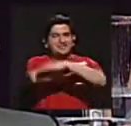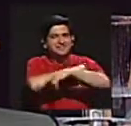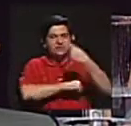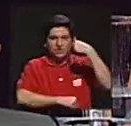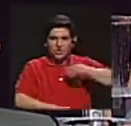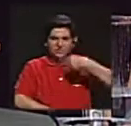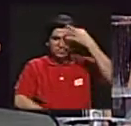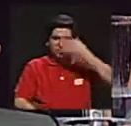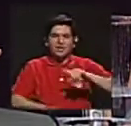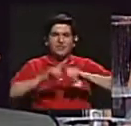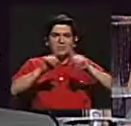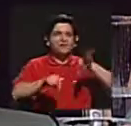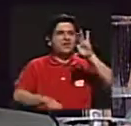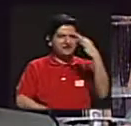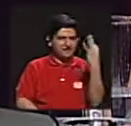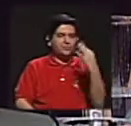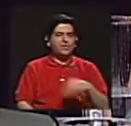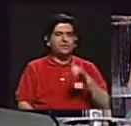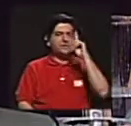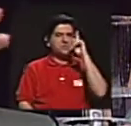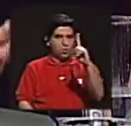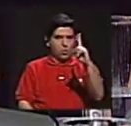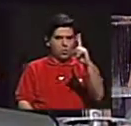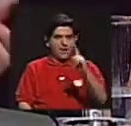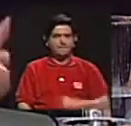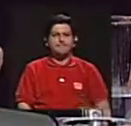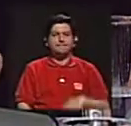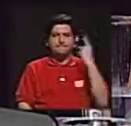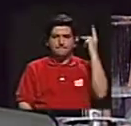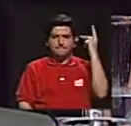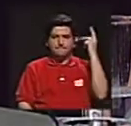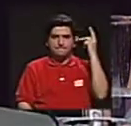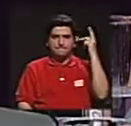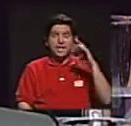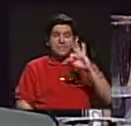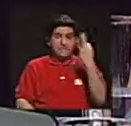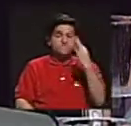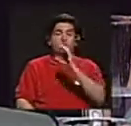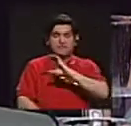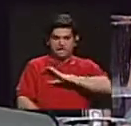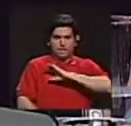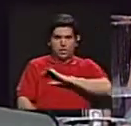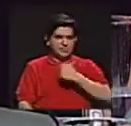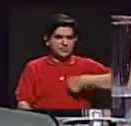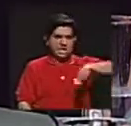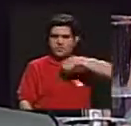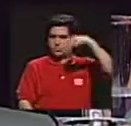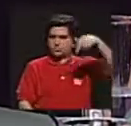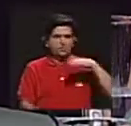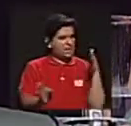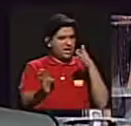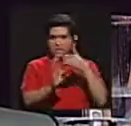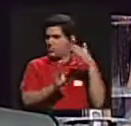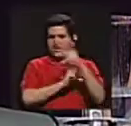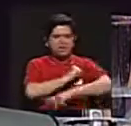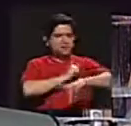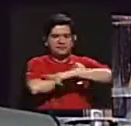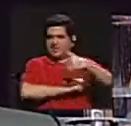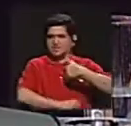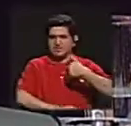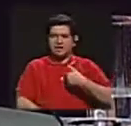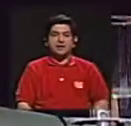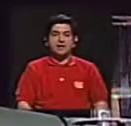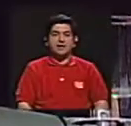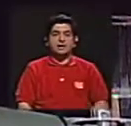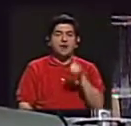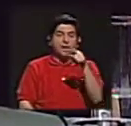mí hay varias formas de censura. Una está la censura policial, que nosotros no la vivimos en directo en este país, que es cuando